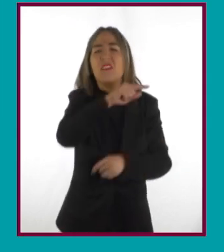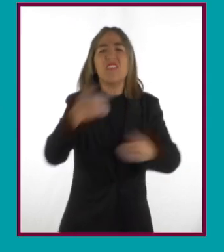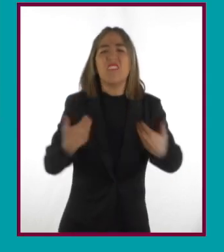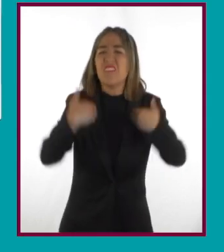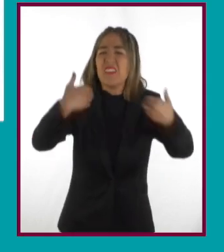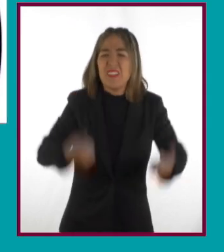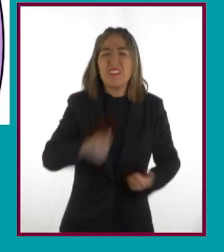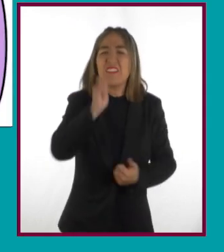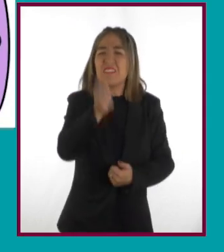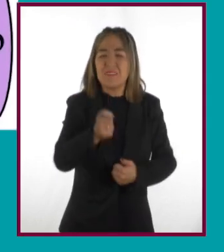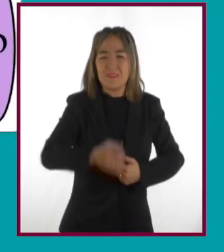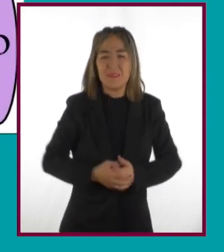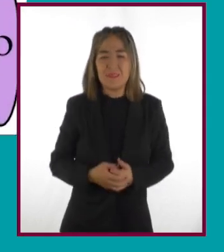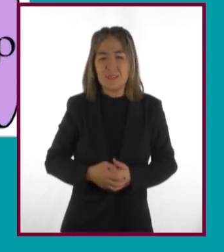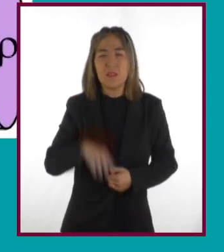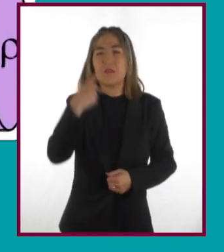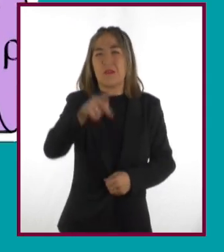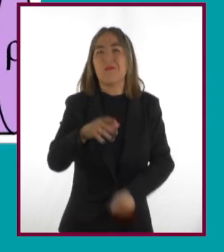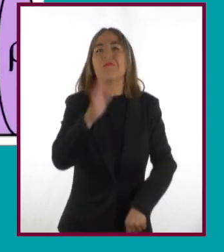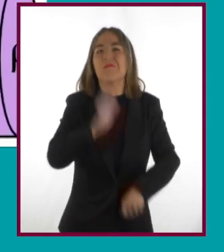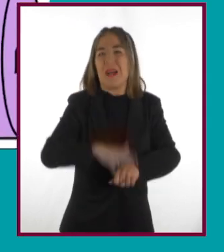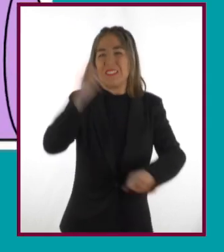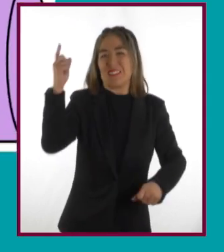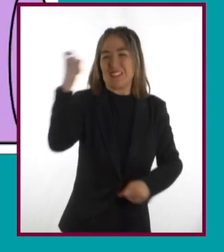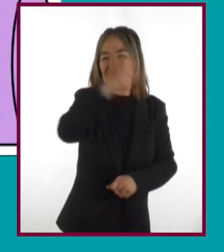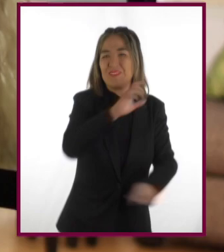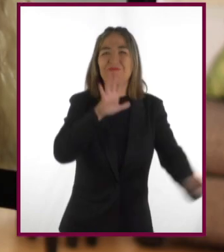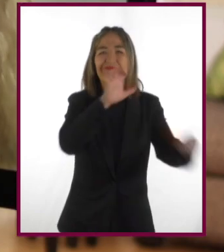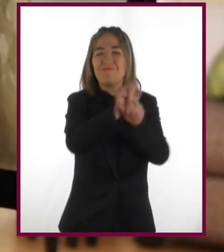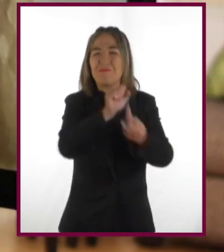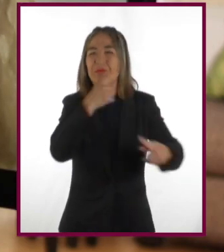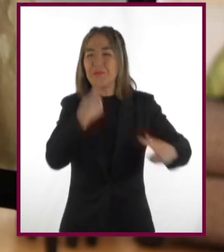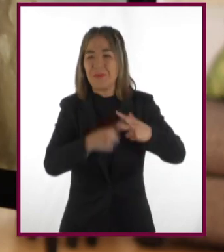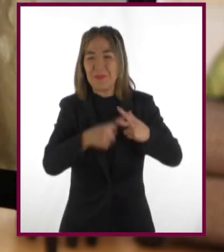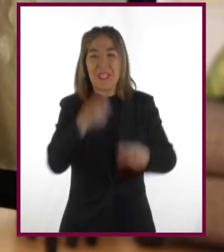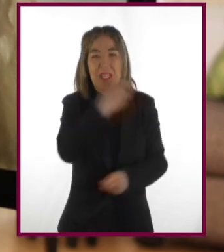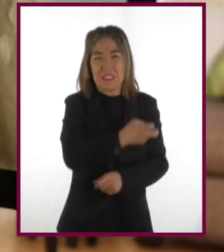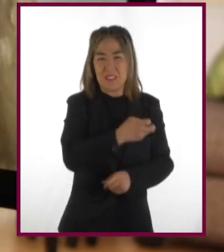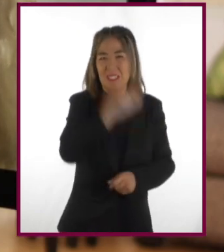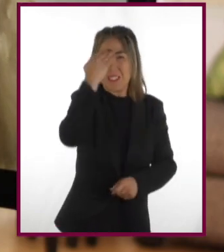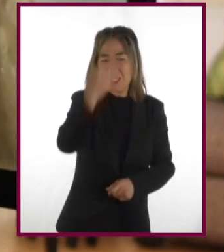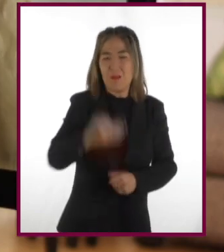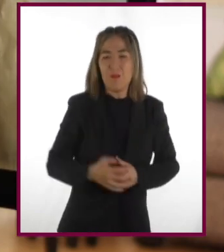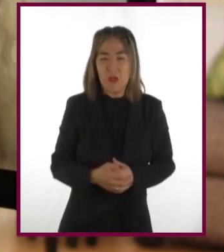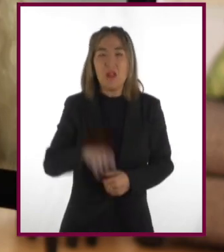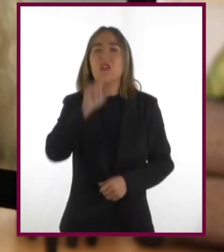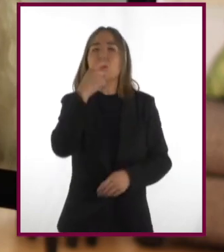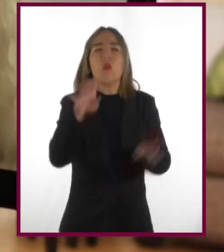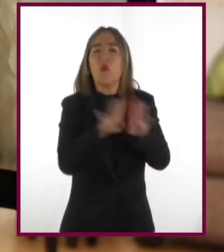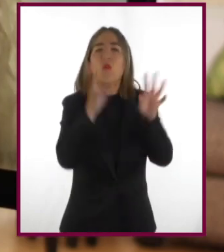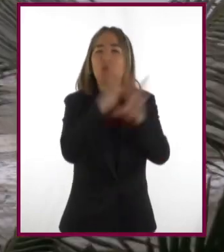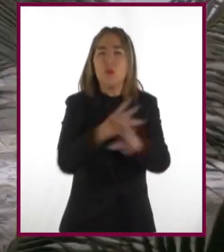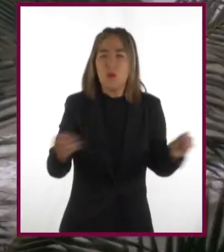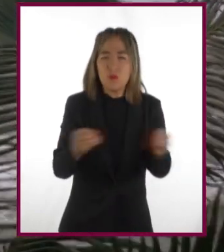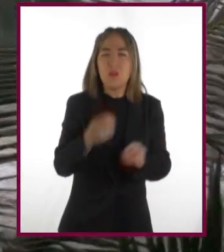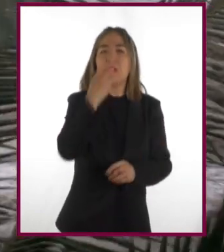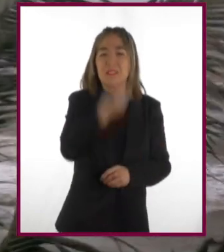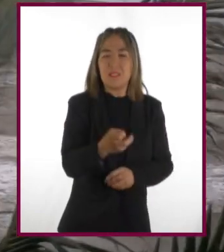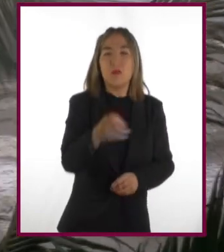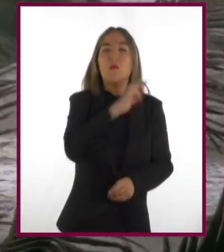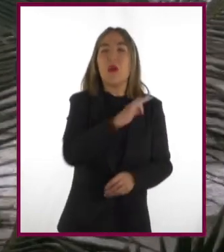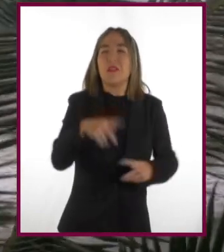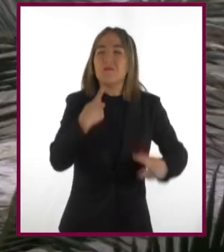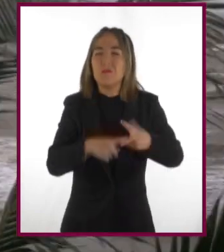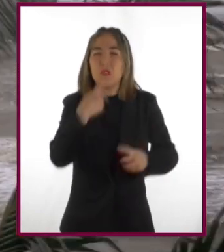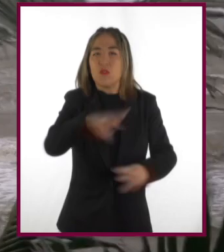su entendimiento es uno de los grandes retos matemáticos de este milenio, y conocer su solución